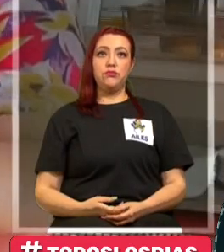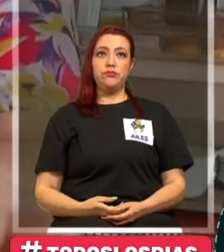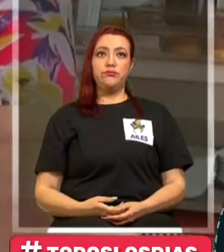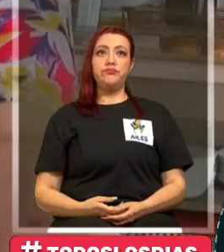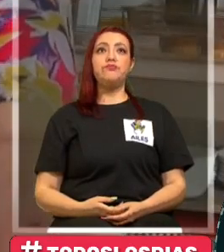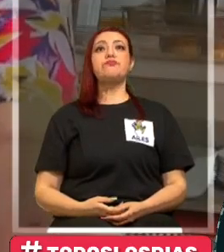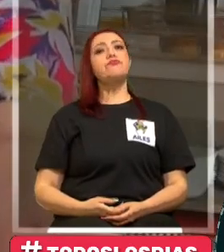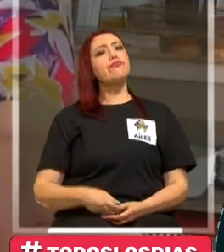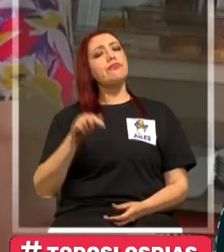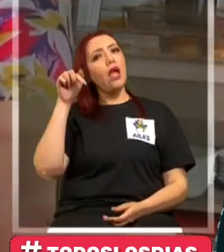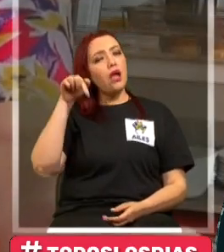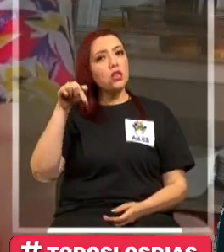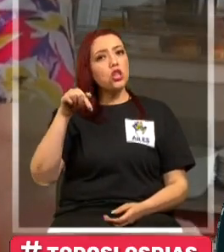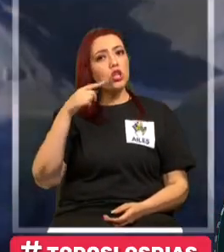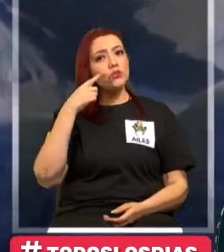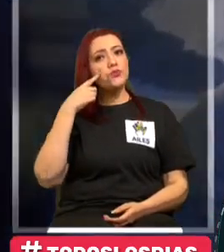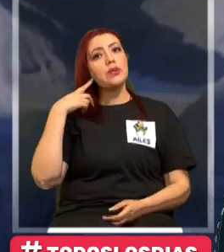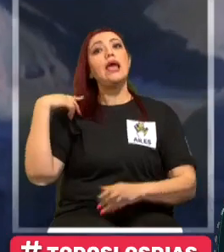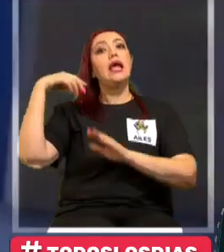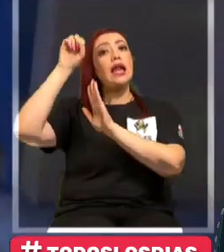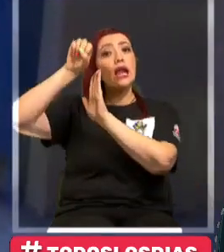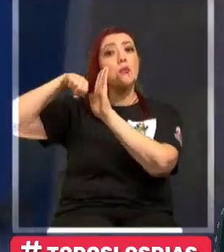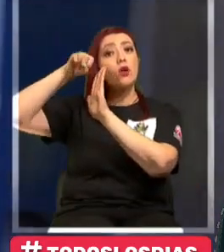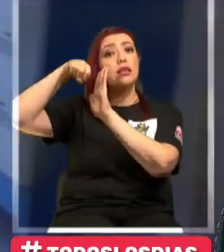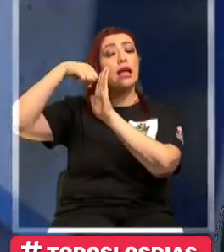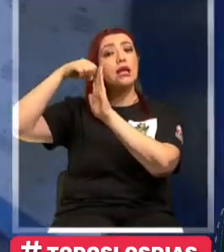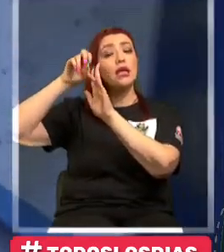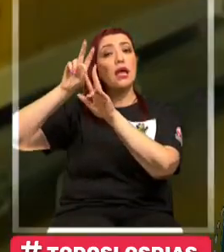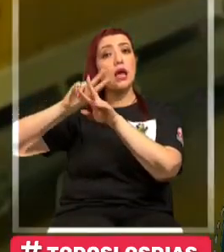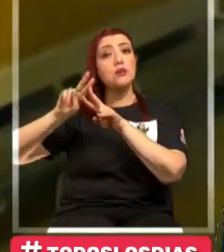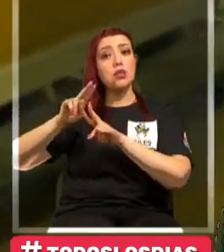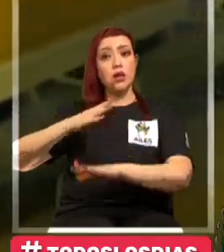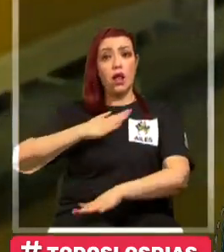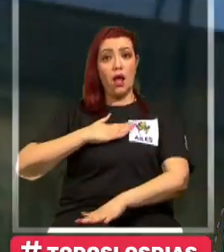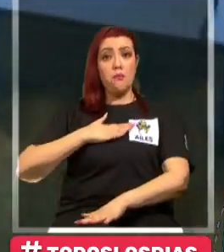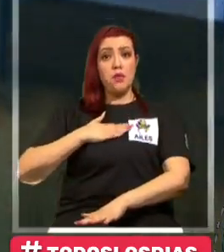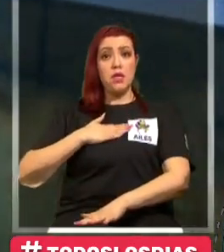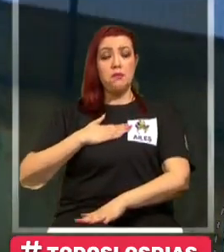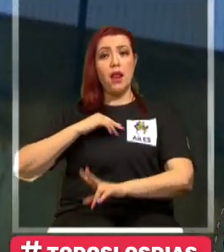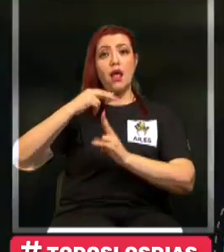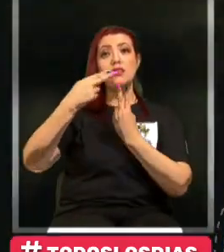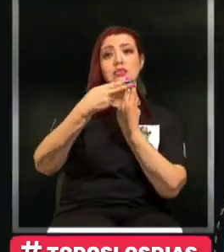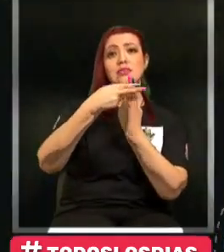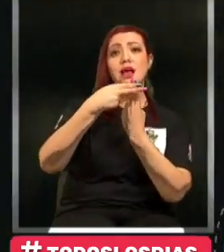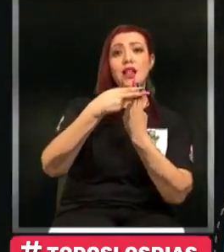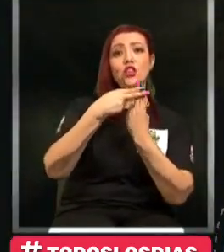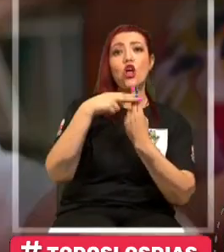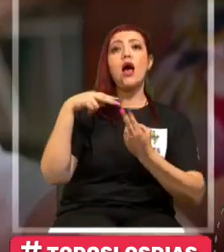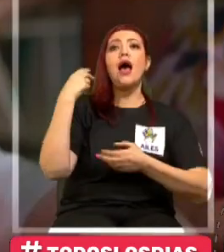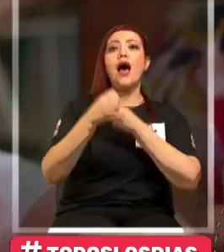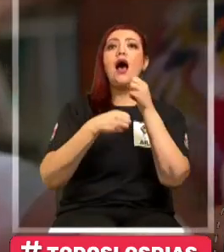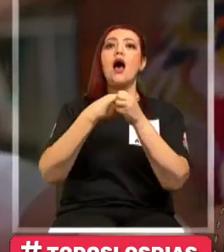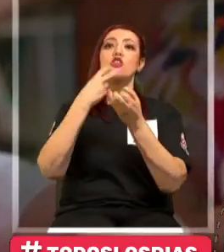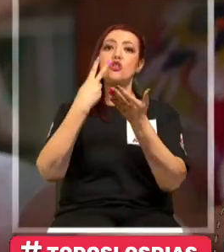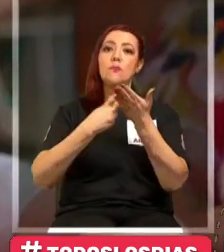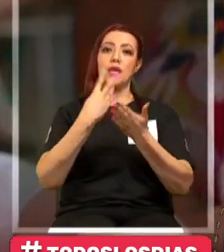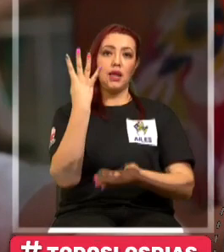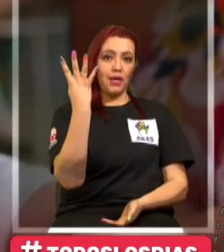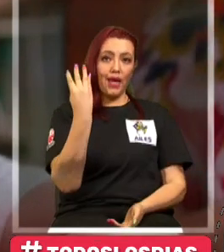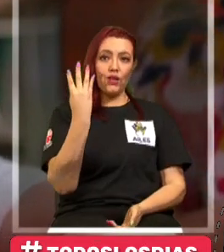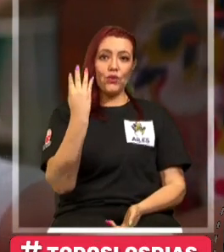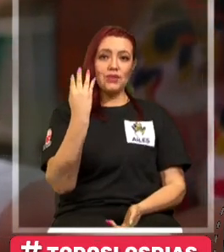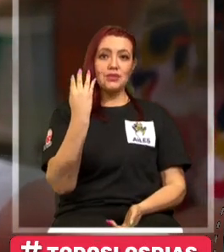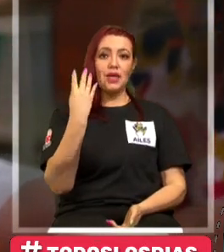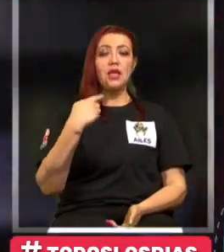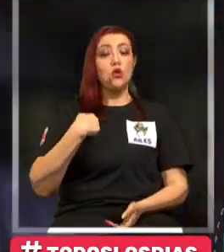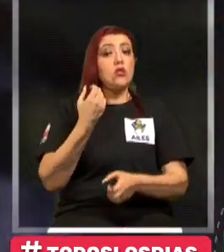Mira, hijo. Este es el reportaje que me hicieron a mí para presentarlo en Teletón. Y este fue el 2014. Esa es la pega